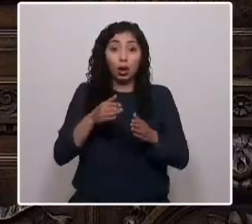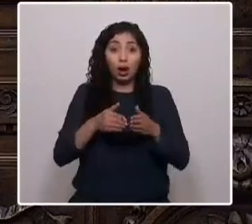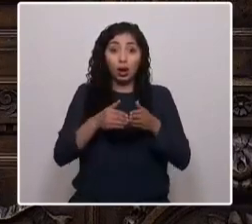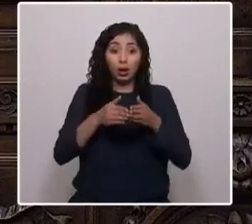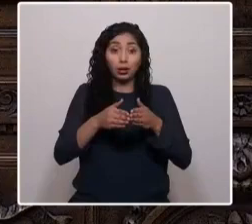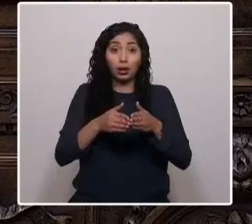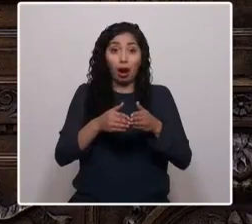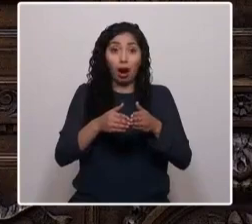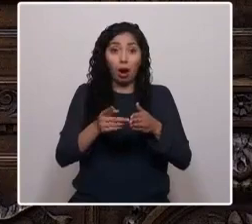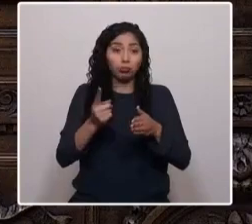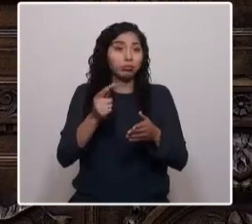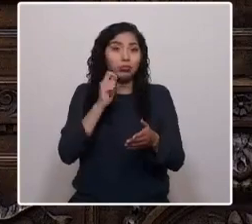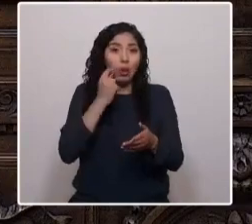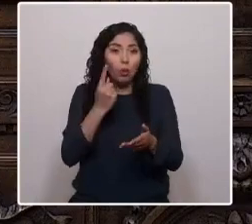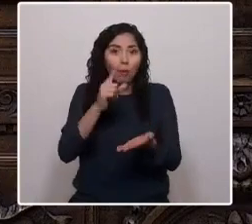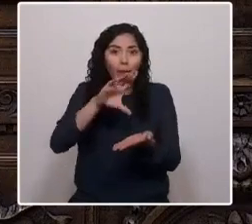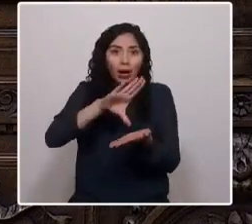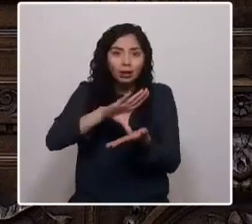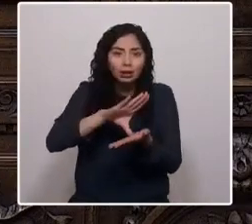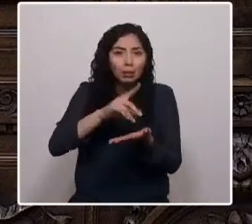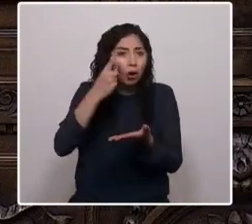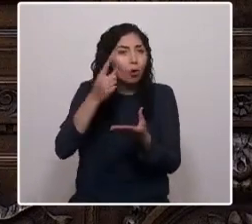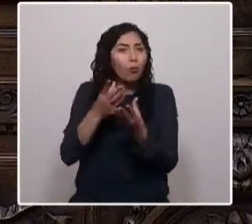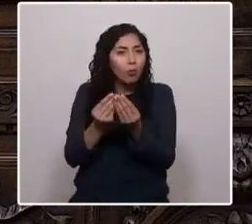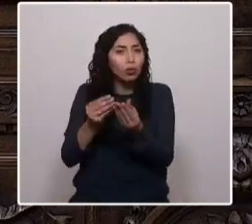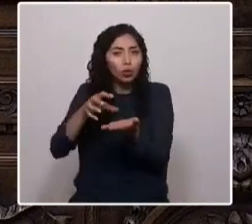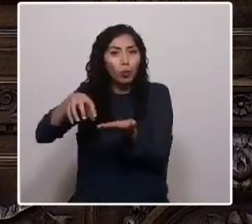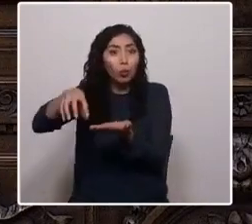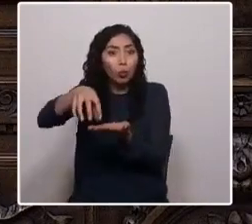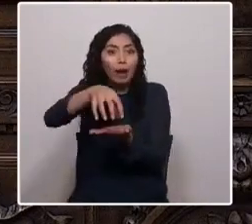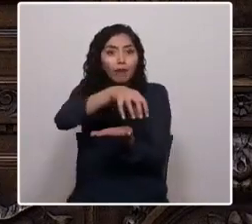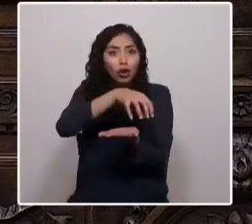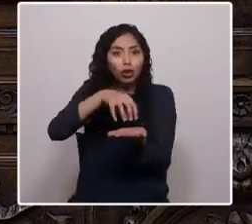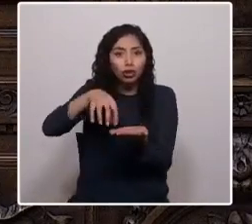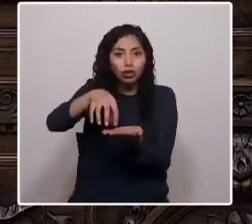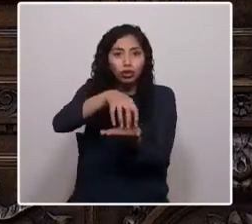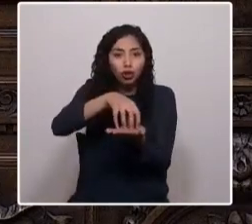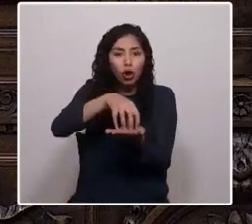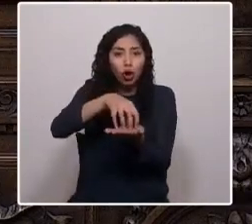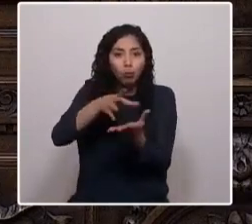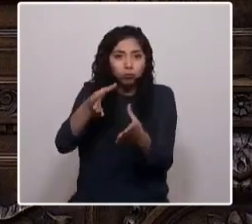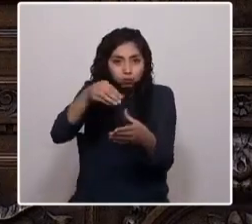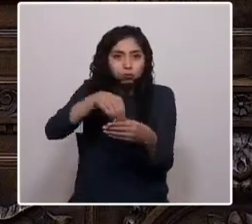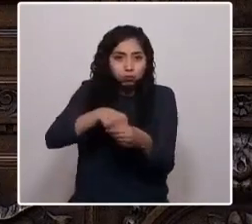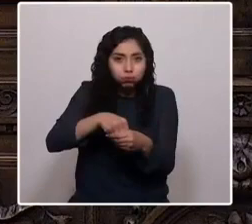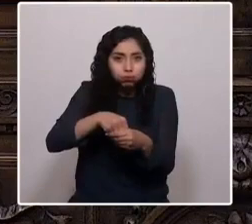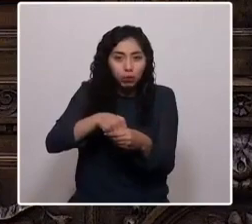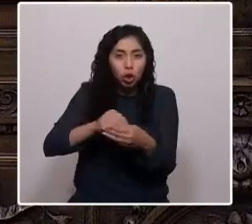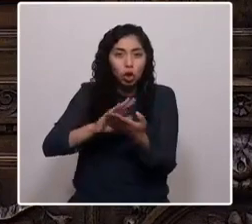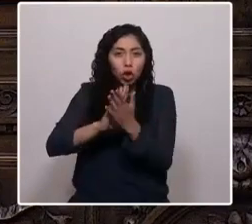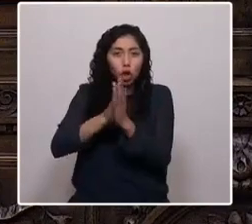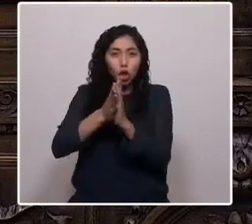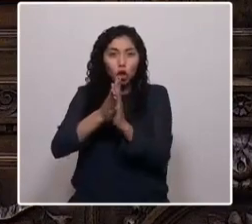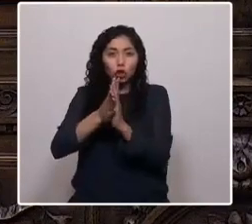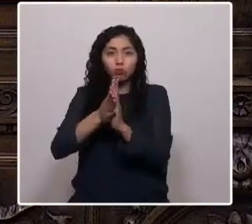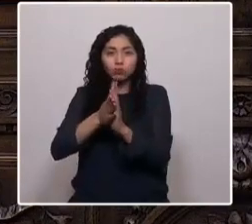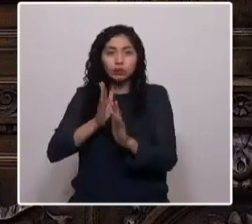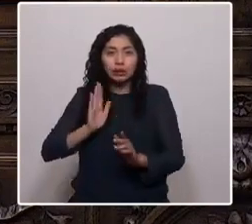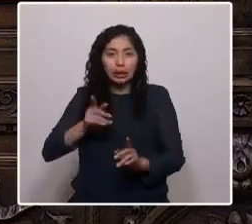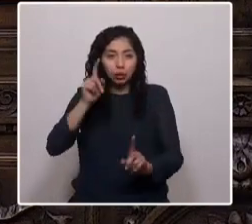pueblos en el azul profundo remando al compás de una sola voz